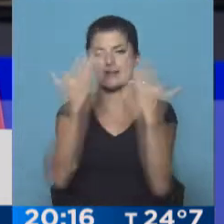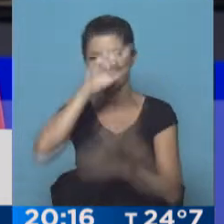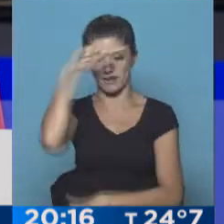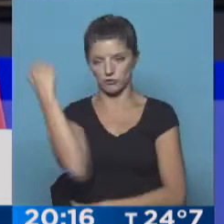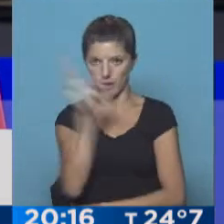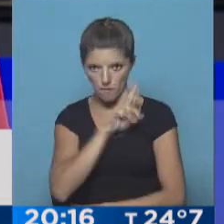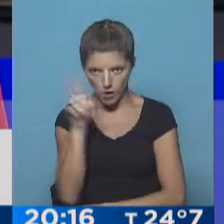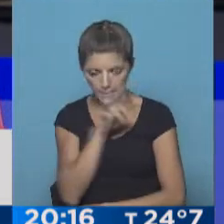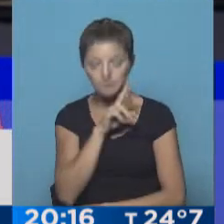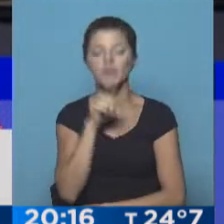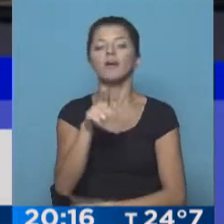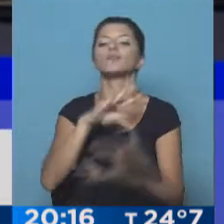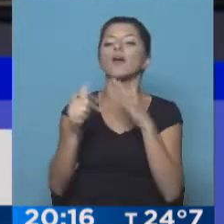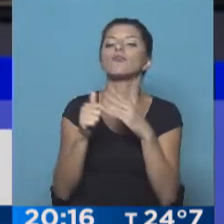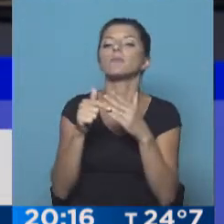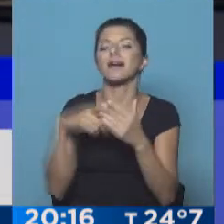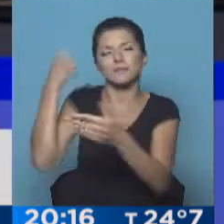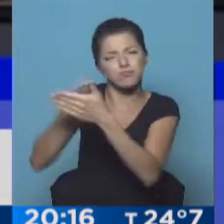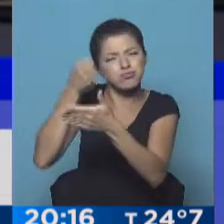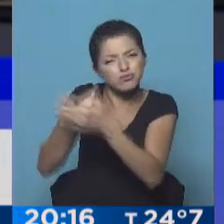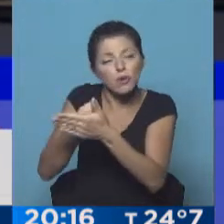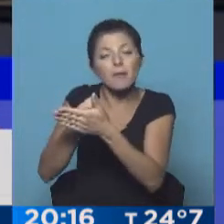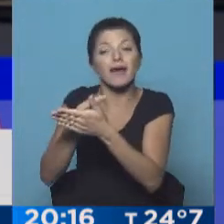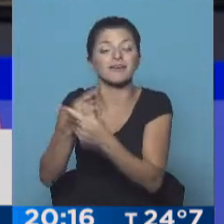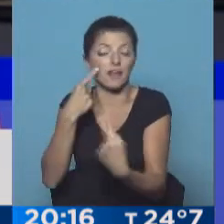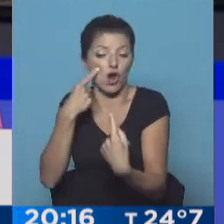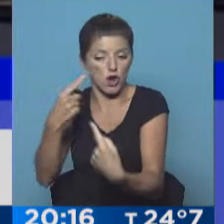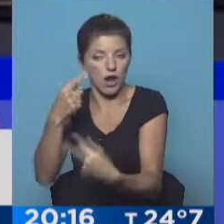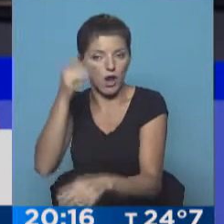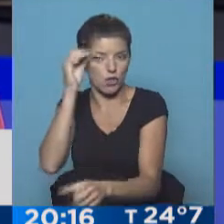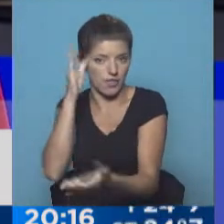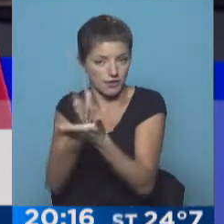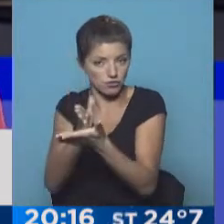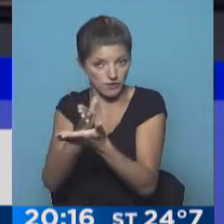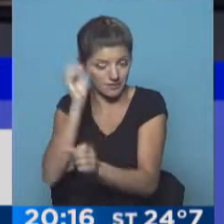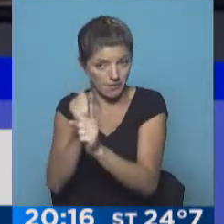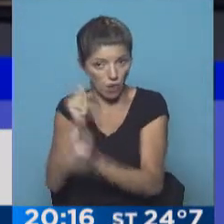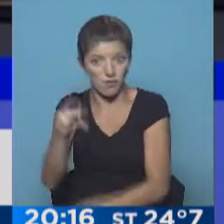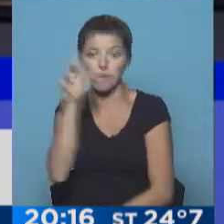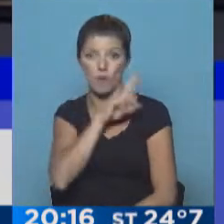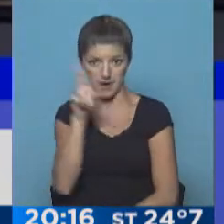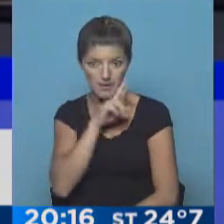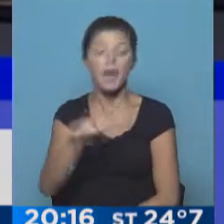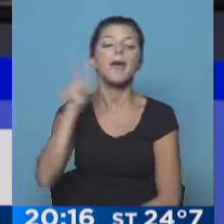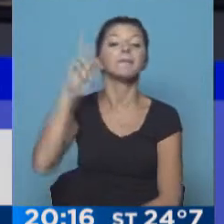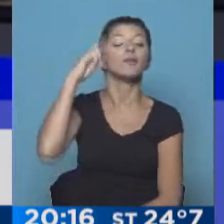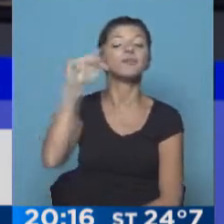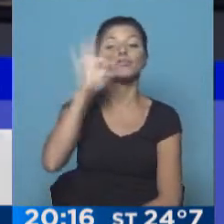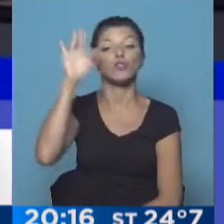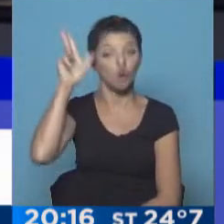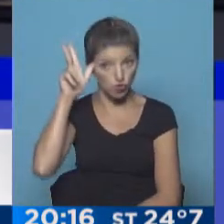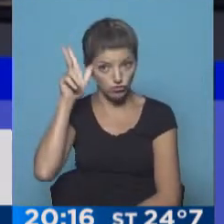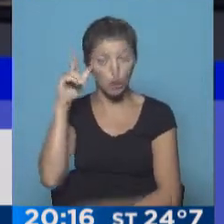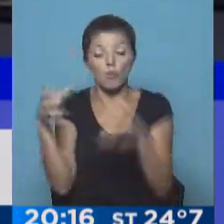por derechos laborales a principios del siglo XX. En 1908 concretamente, un grupo de trabajadoras